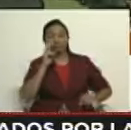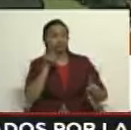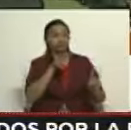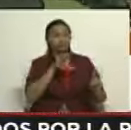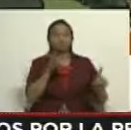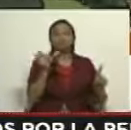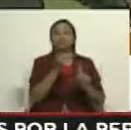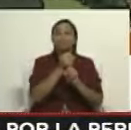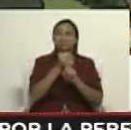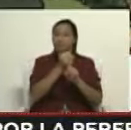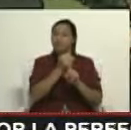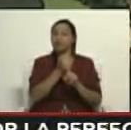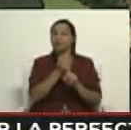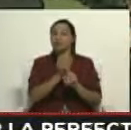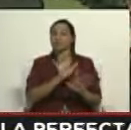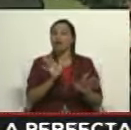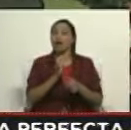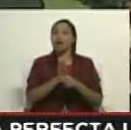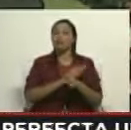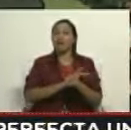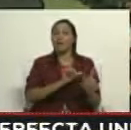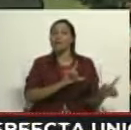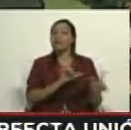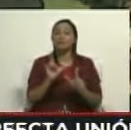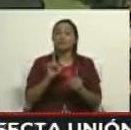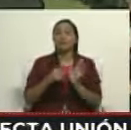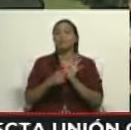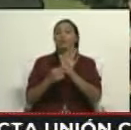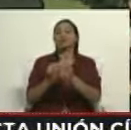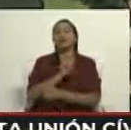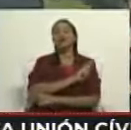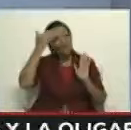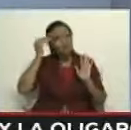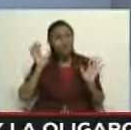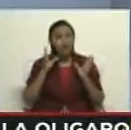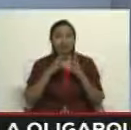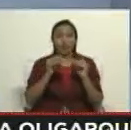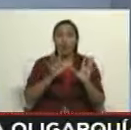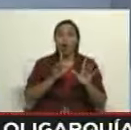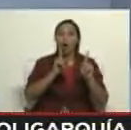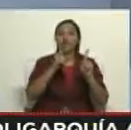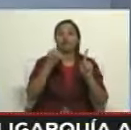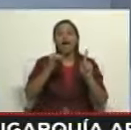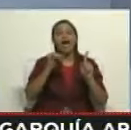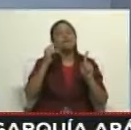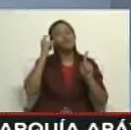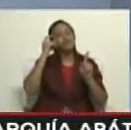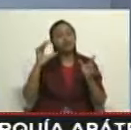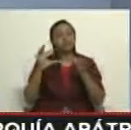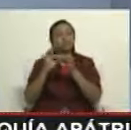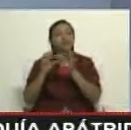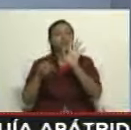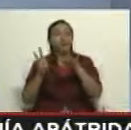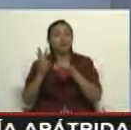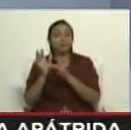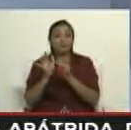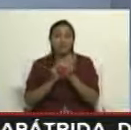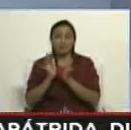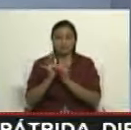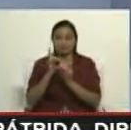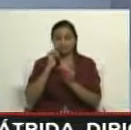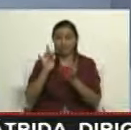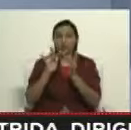las condiciones para una rebelión militar, porque ya ni siquiera... Hablando de ello, se conmemora hoy y nos vamos de